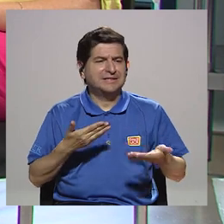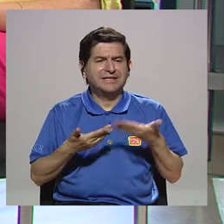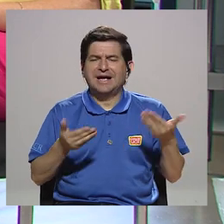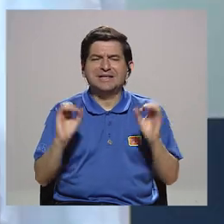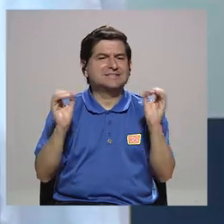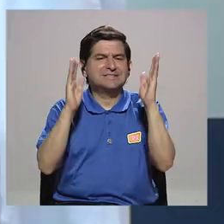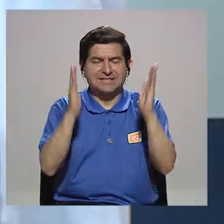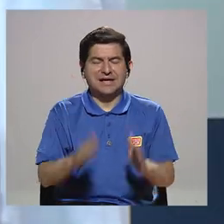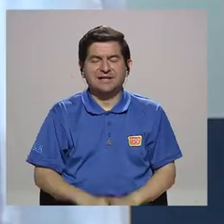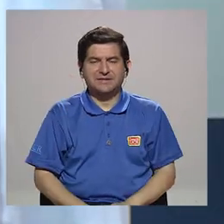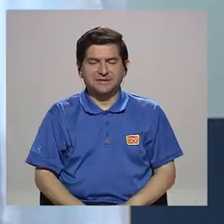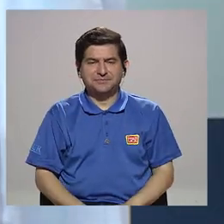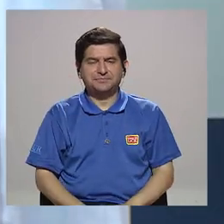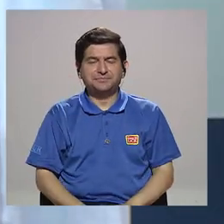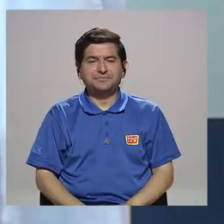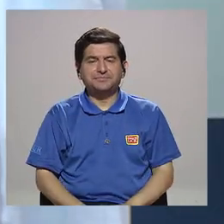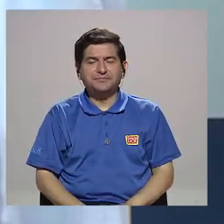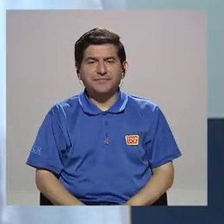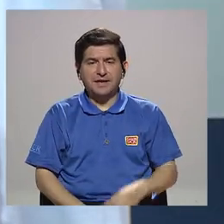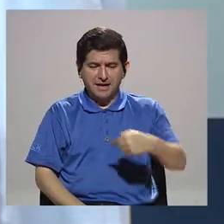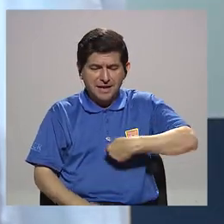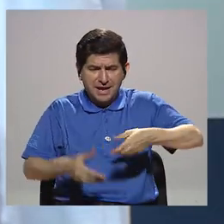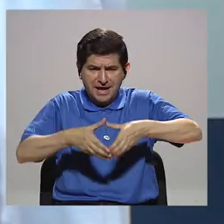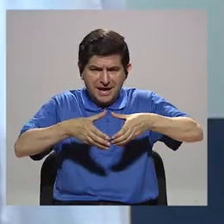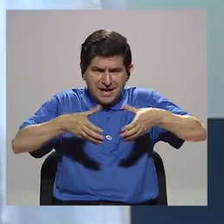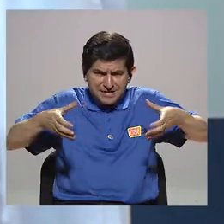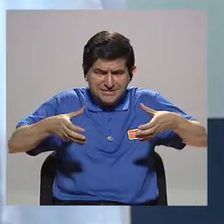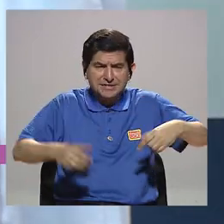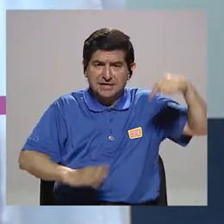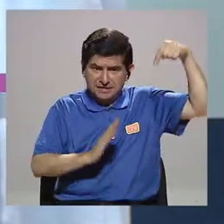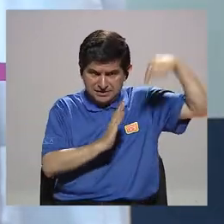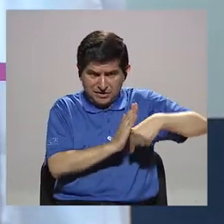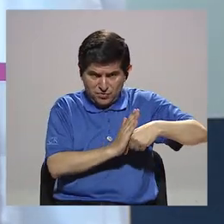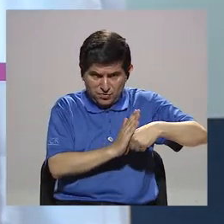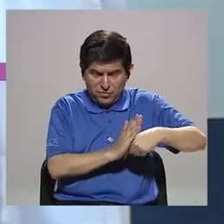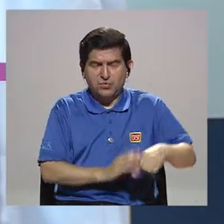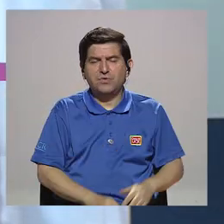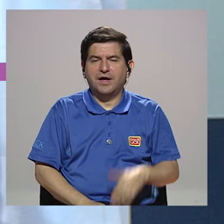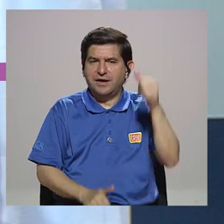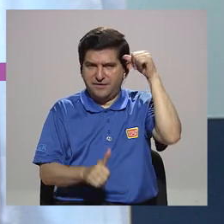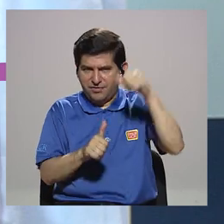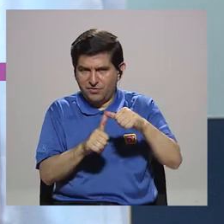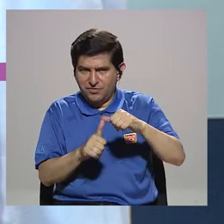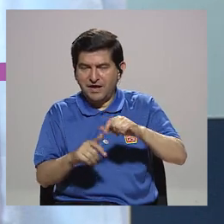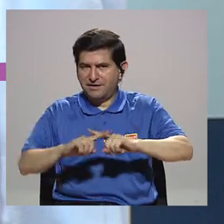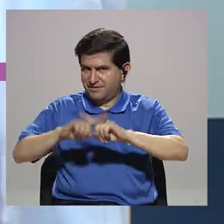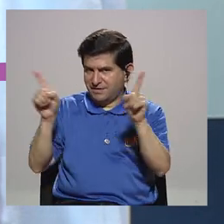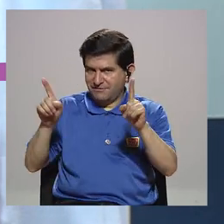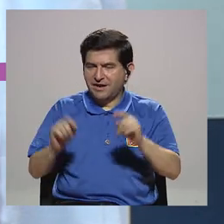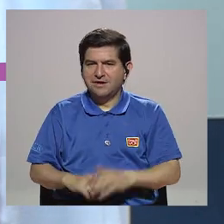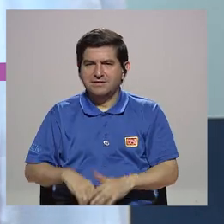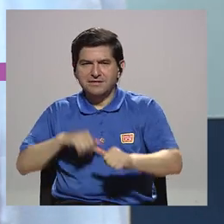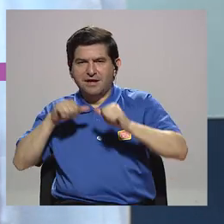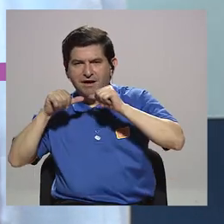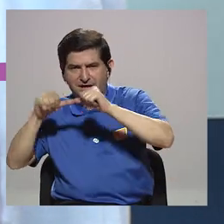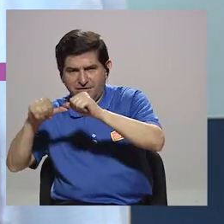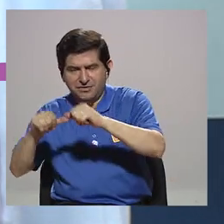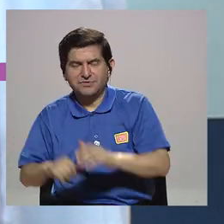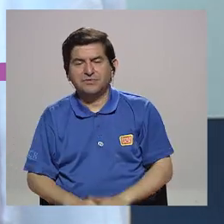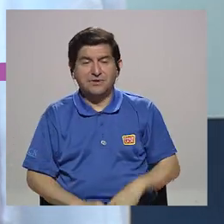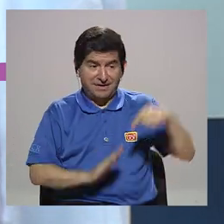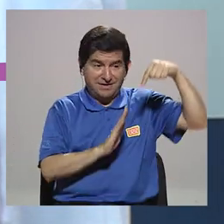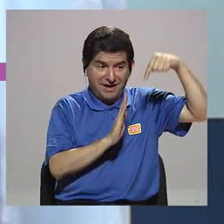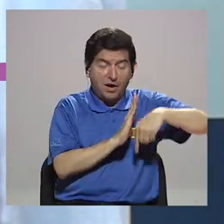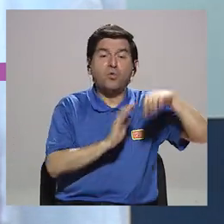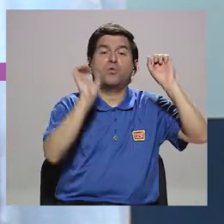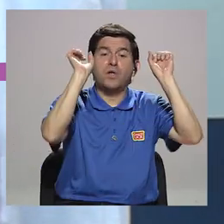tiene síntomas. Casi ninguno. La gastritis aguda, a diferencia, ¿verdad? Sí. Acuérdense que teníamos crónicas y teníamos agudas. Las